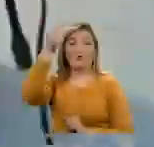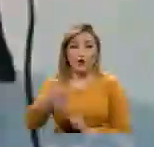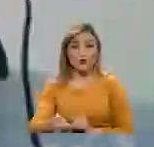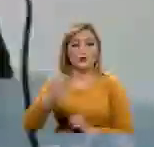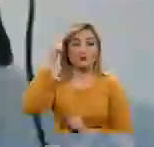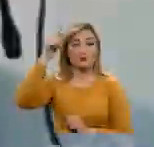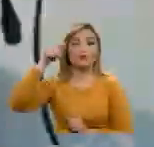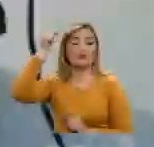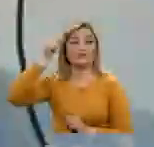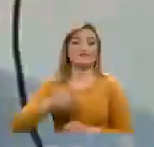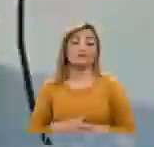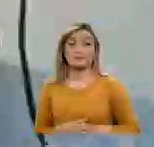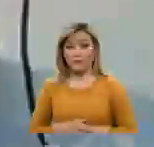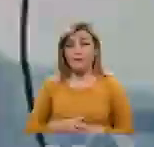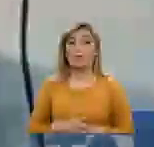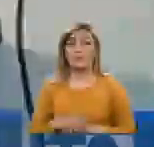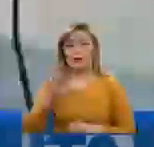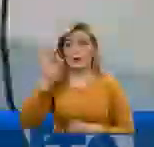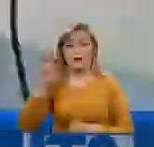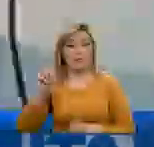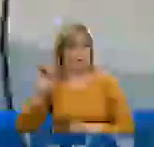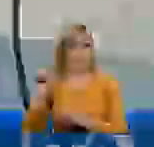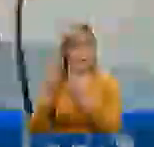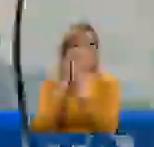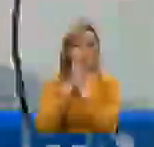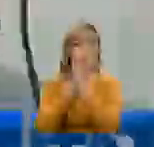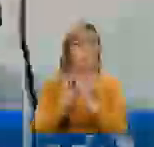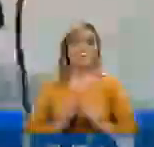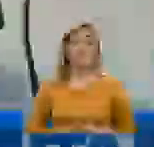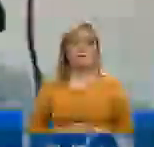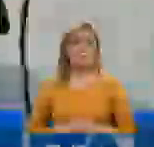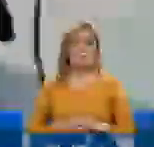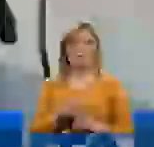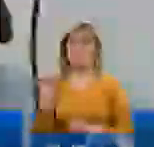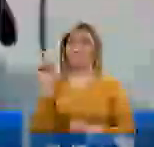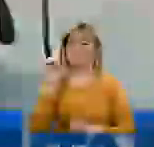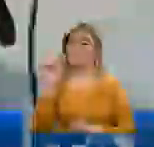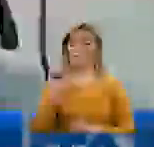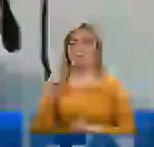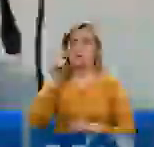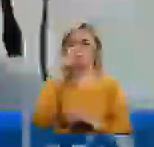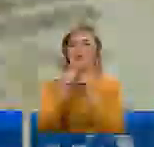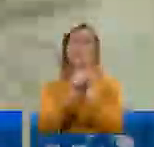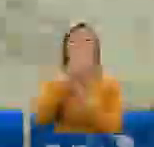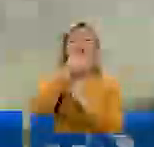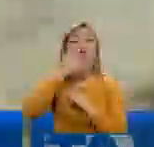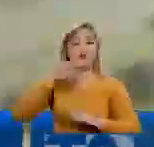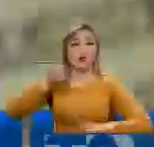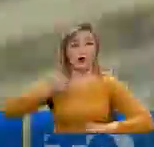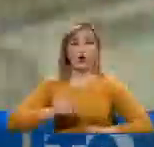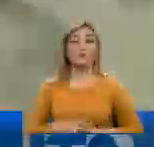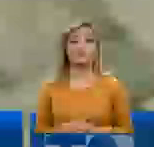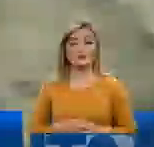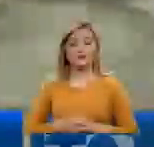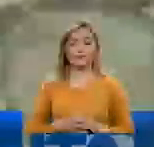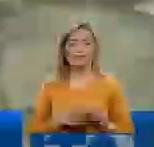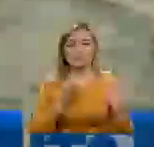próximo gobierno, y no porque el Fondo Monetario le pide. Albornoz considera que la situación mejorará el próximo año, pues